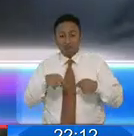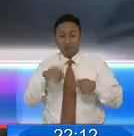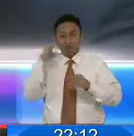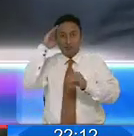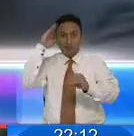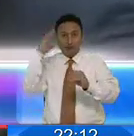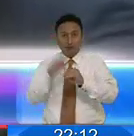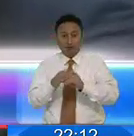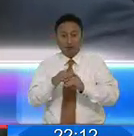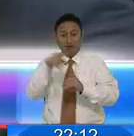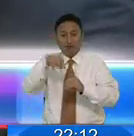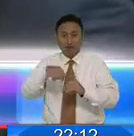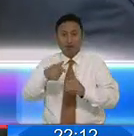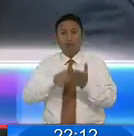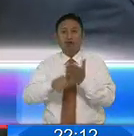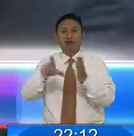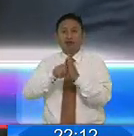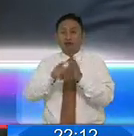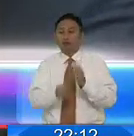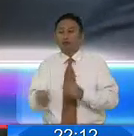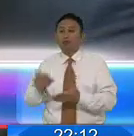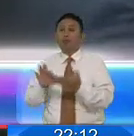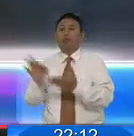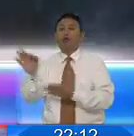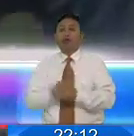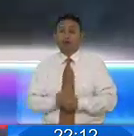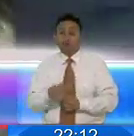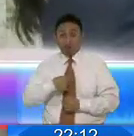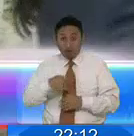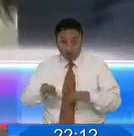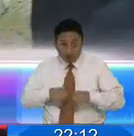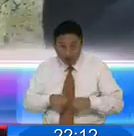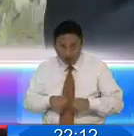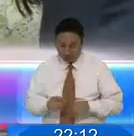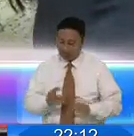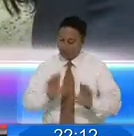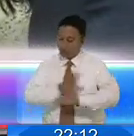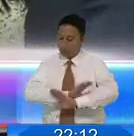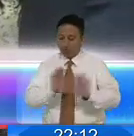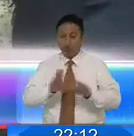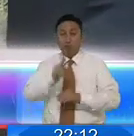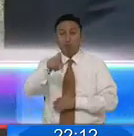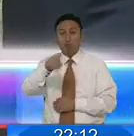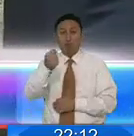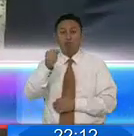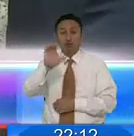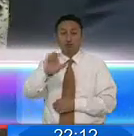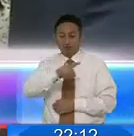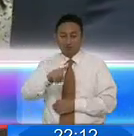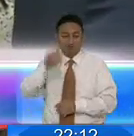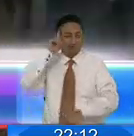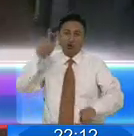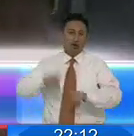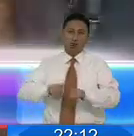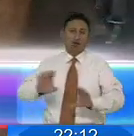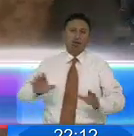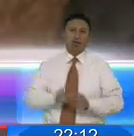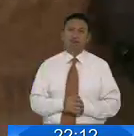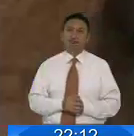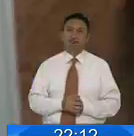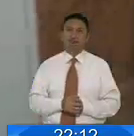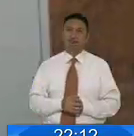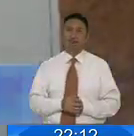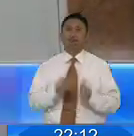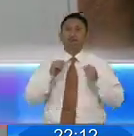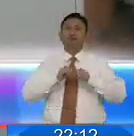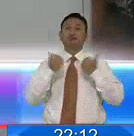de que esto pase por el ministerio de la ley y no vamos a al menos nosotros el partido socialcristiano no vamos a permitir en este contexto los